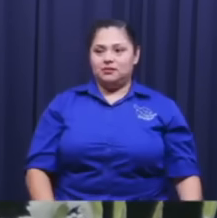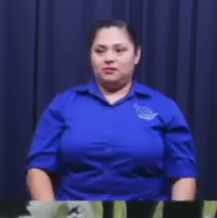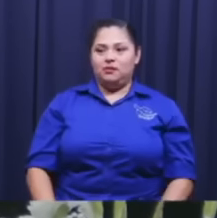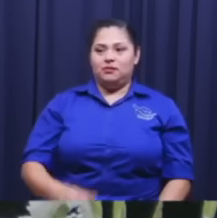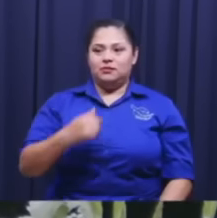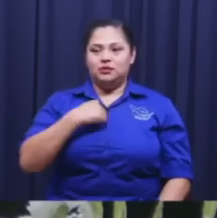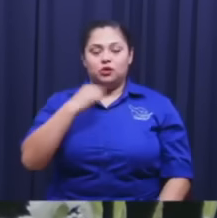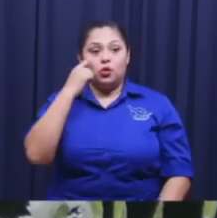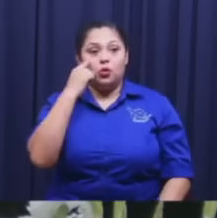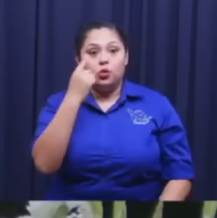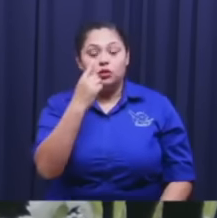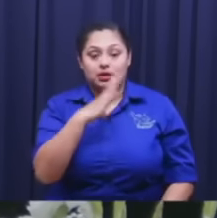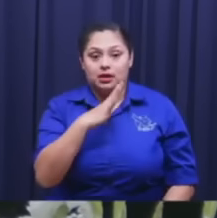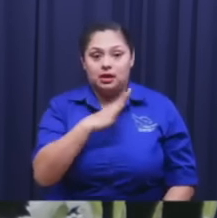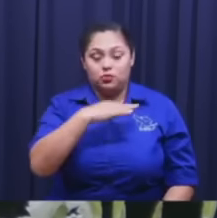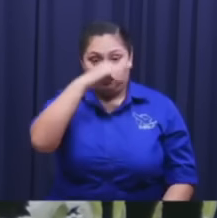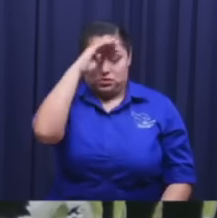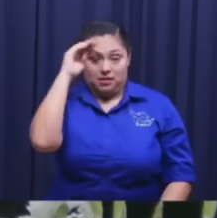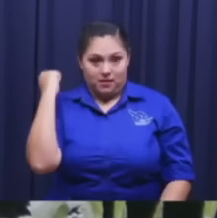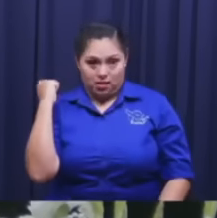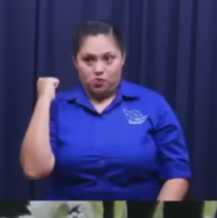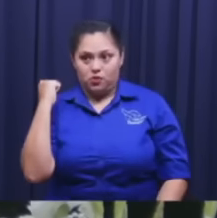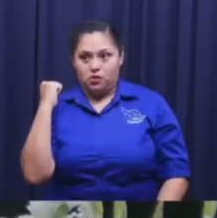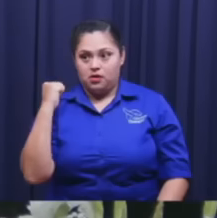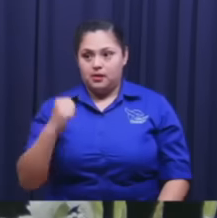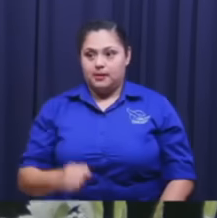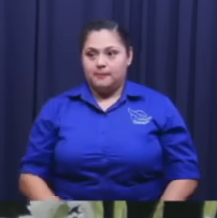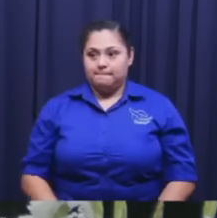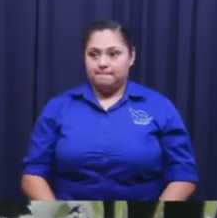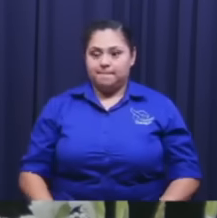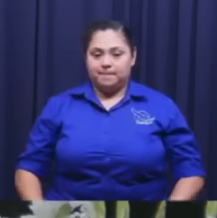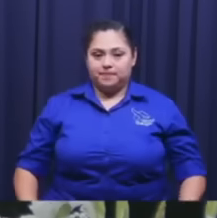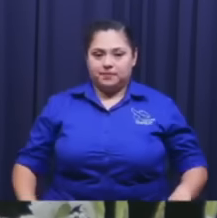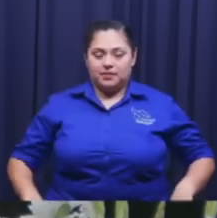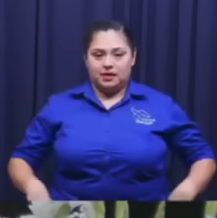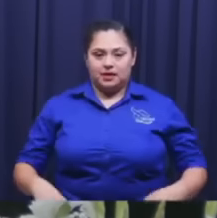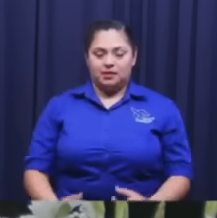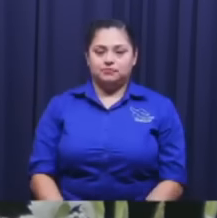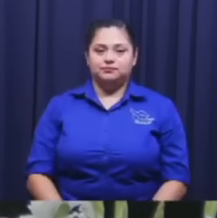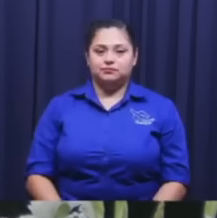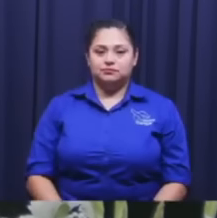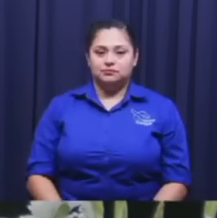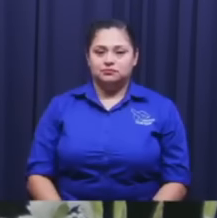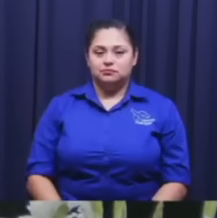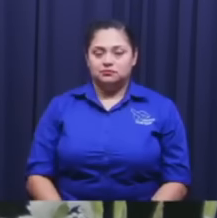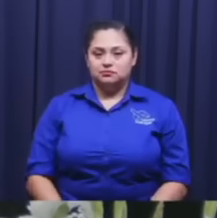conseguí un mi chance en la Dirección General de Estadística.